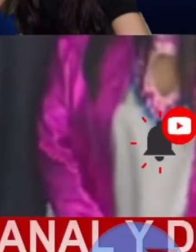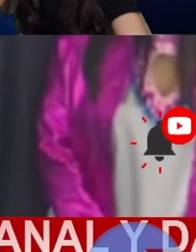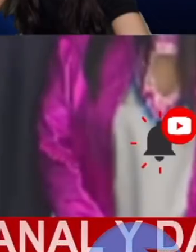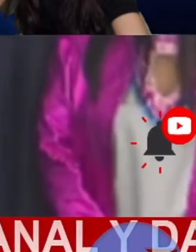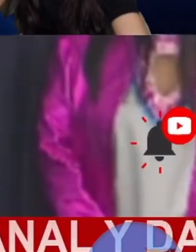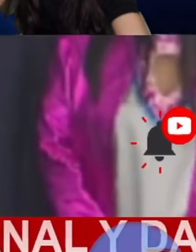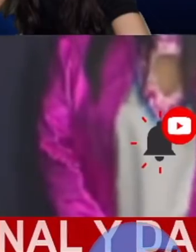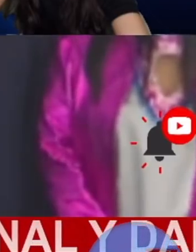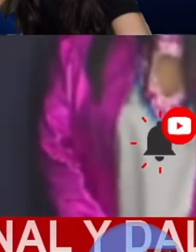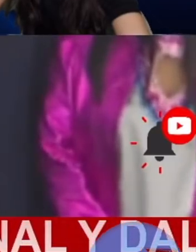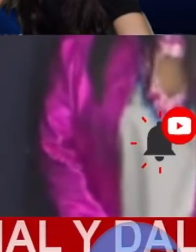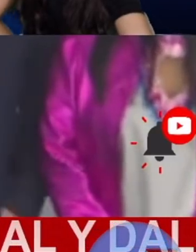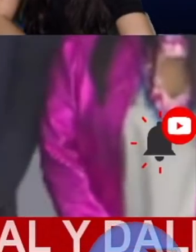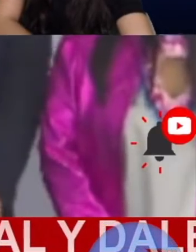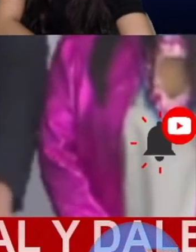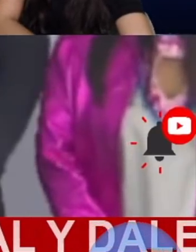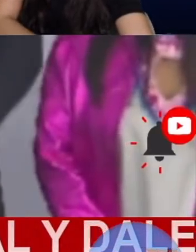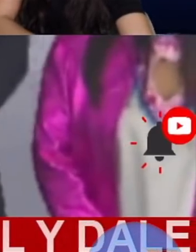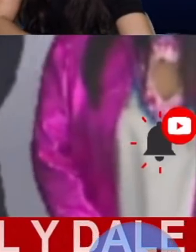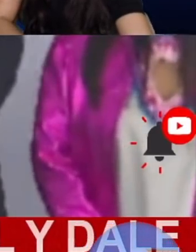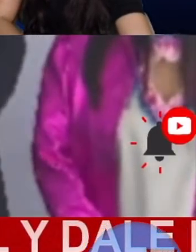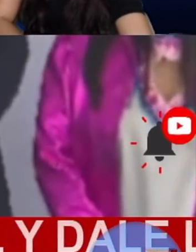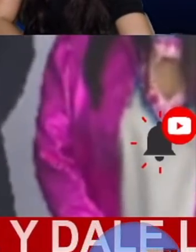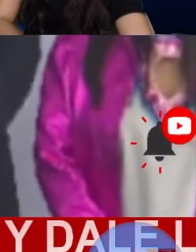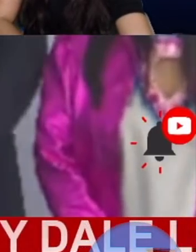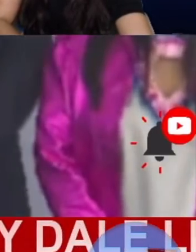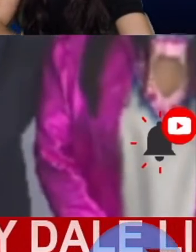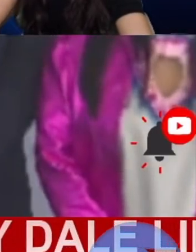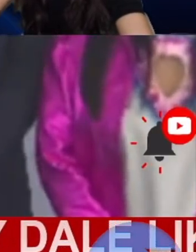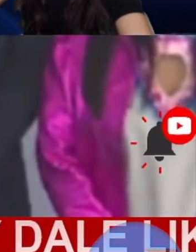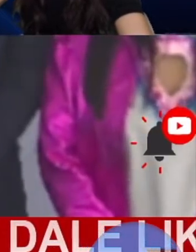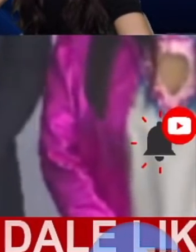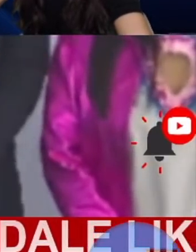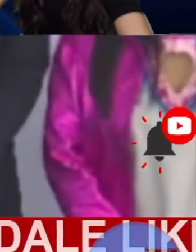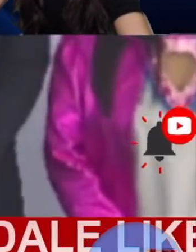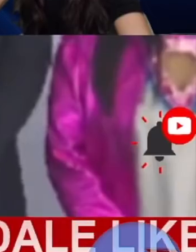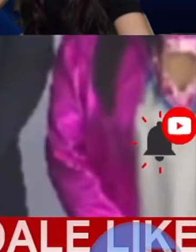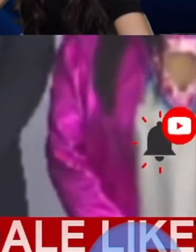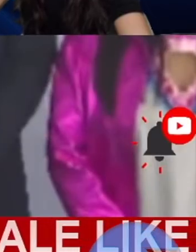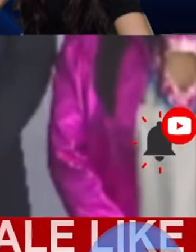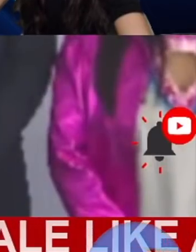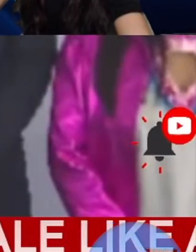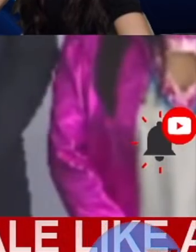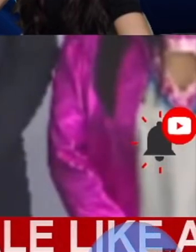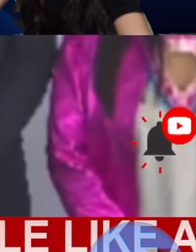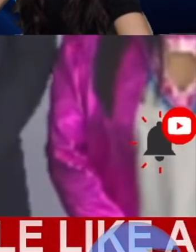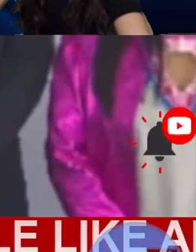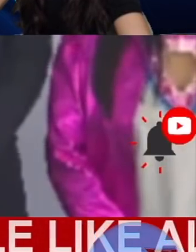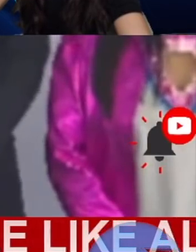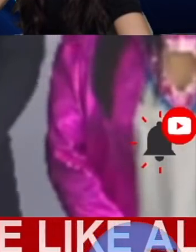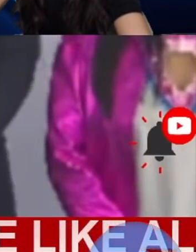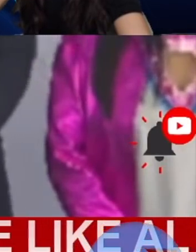sus satélites y Va por México y sus partidos. Lo que están tratando de hacer